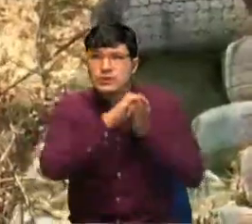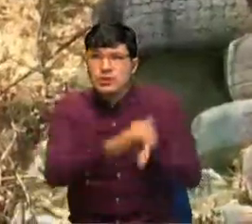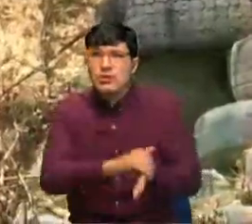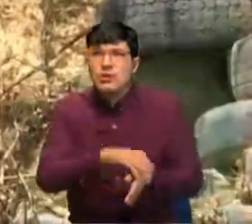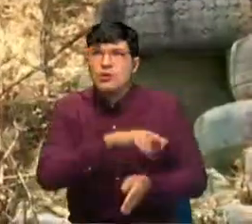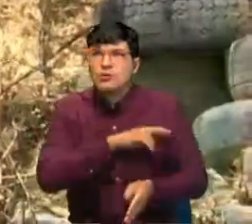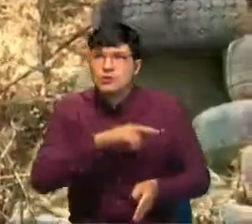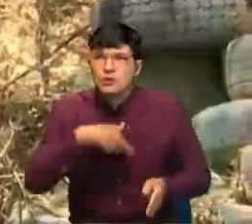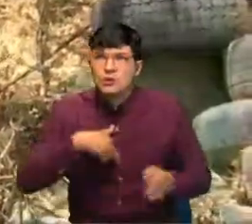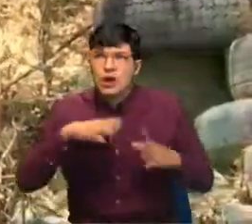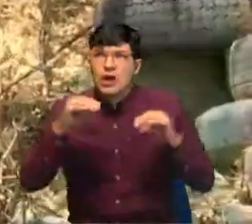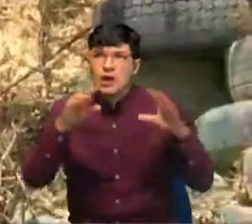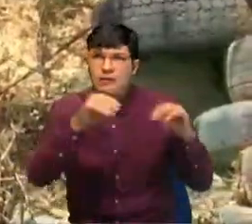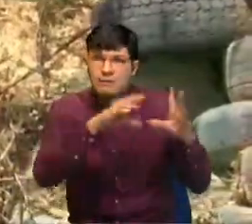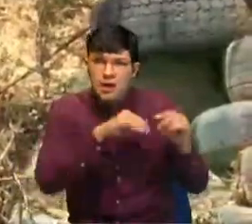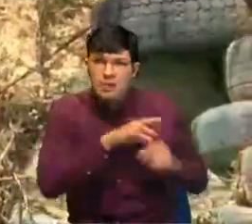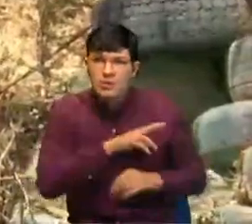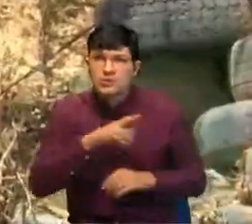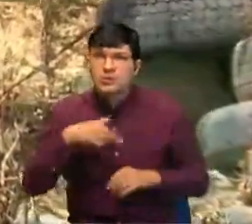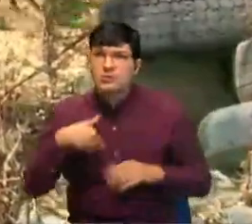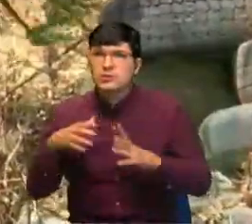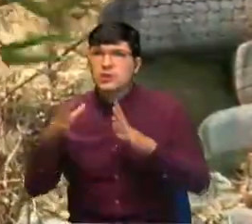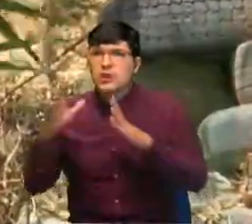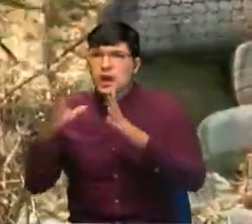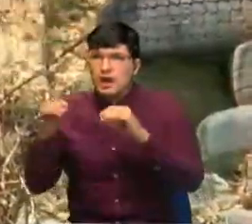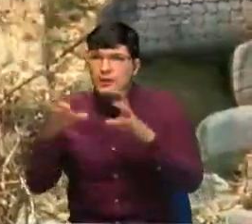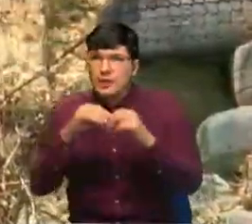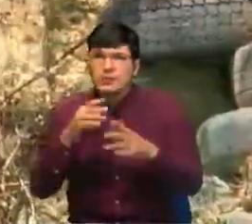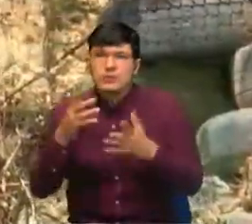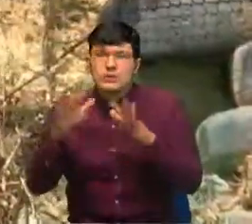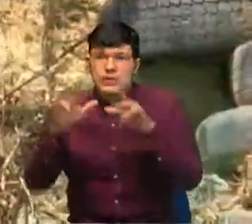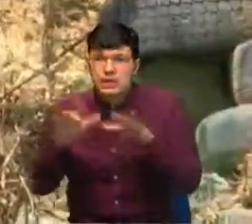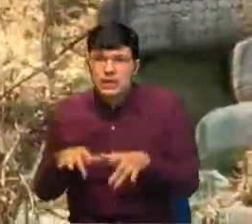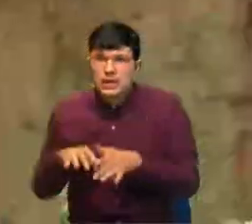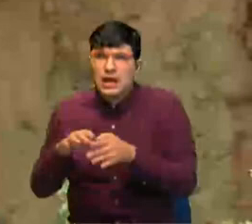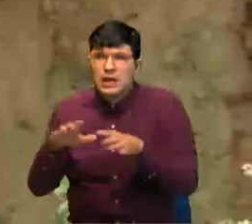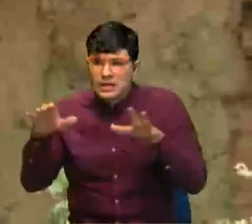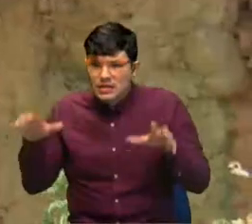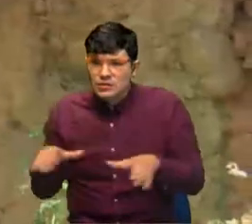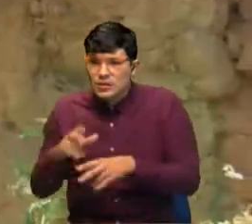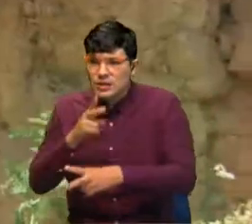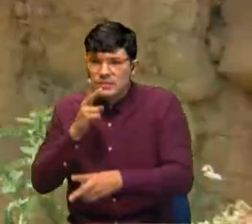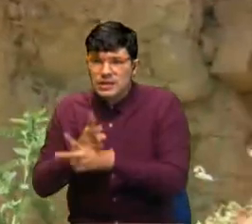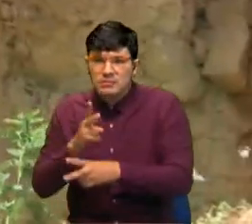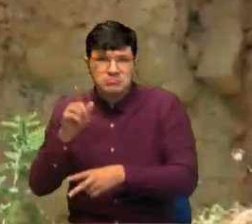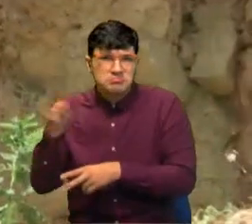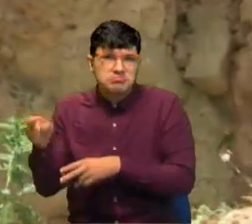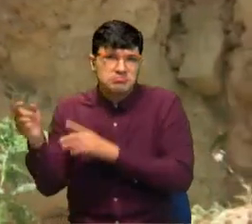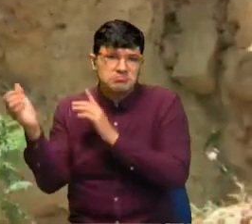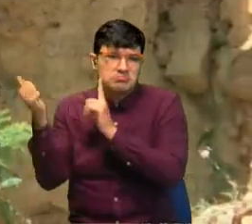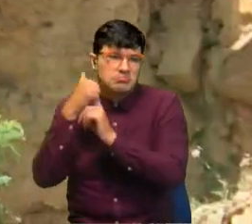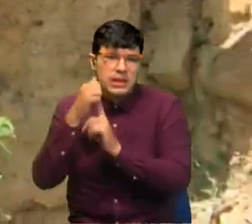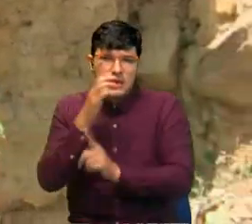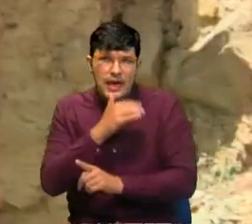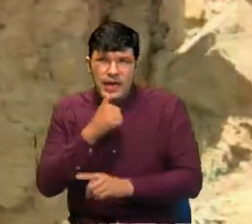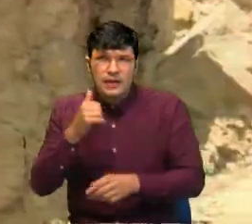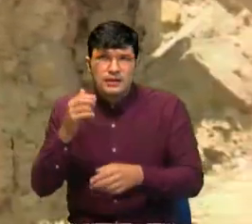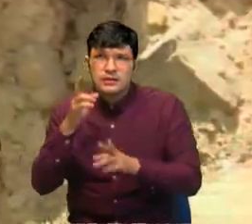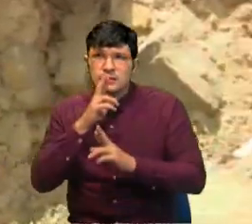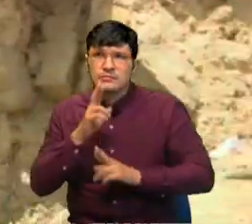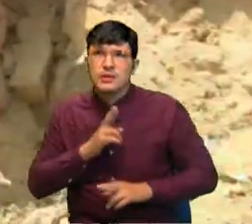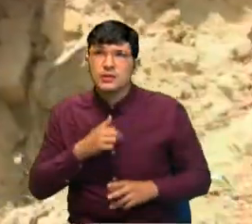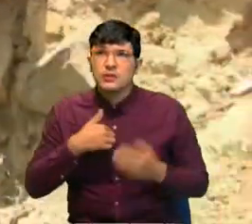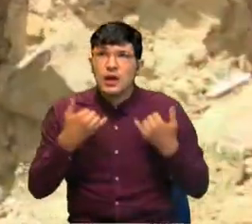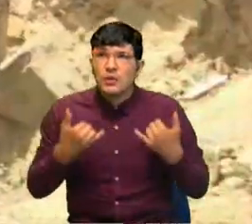la secretaría de riesgo y desastres y no ha sido posible han hecho caso mismo esta dependencia esta